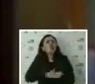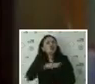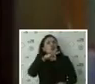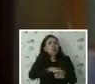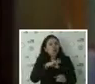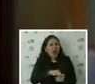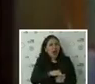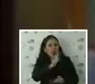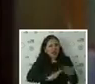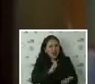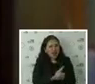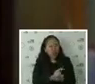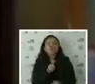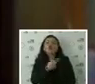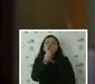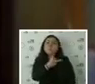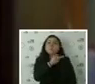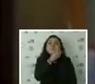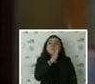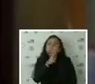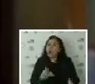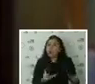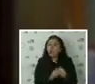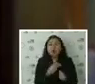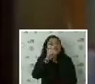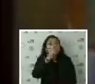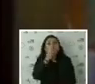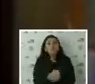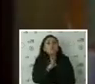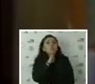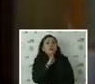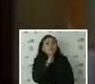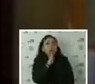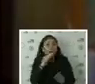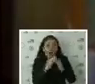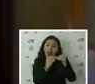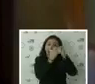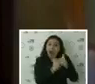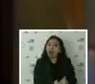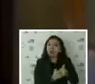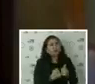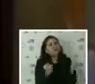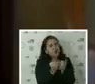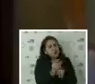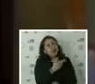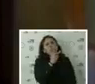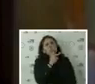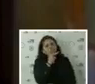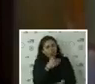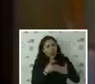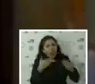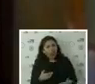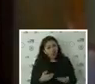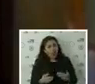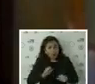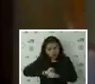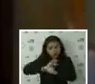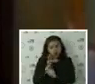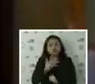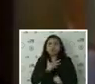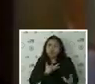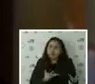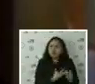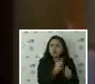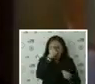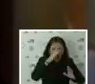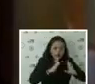porque no me gustaría mirar solo a la mamá que está en casa, sino en esta compañía también al padre que hoy en esta pandemia se hace presente